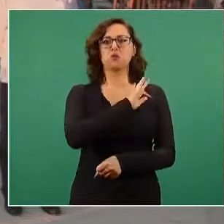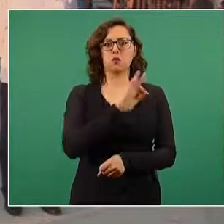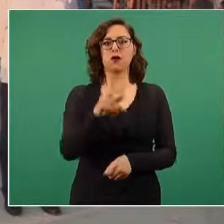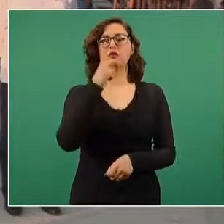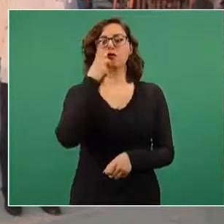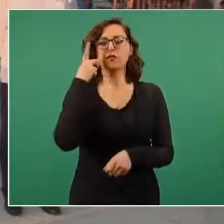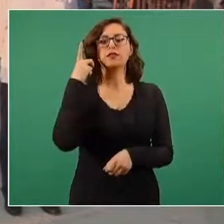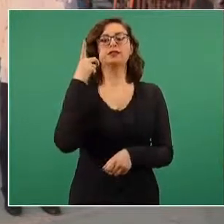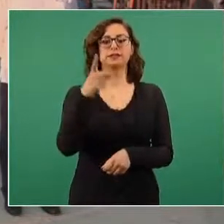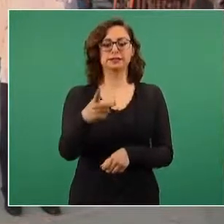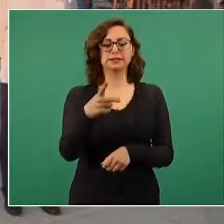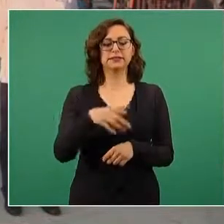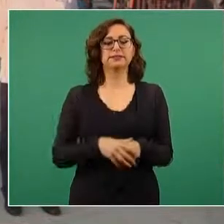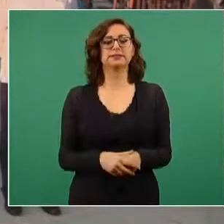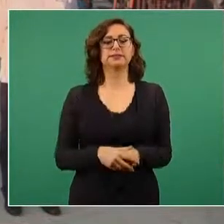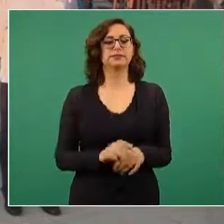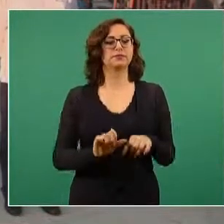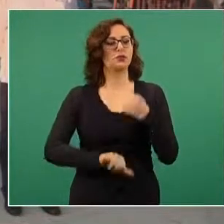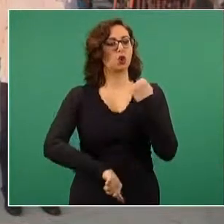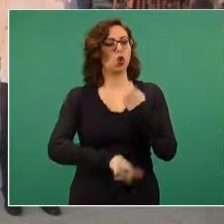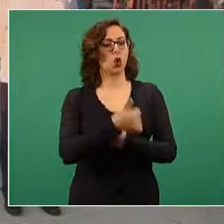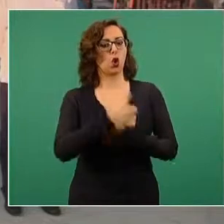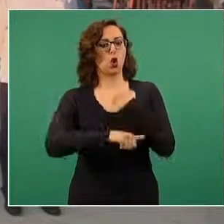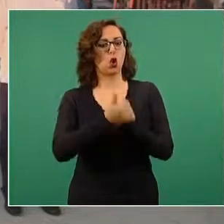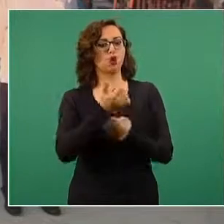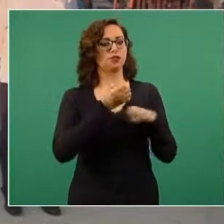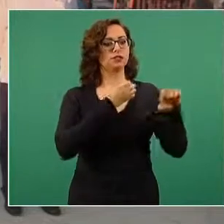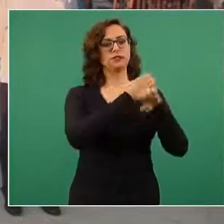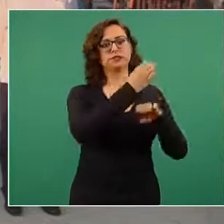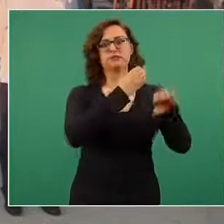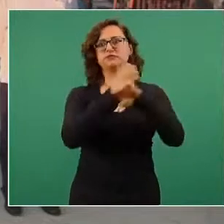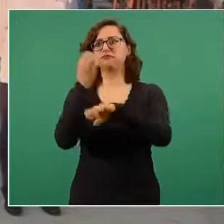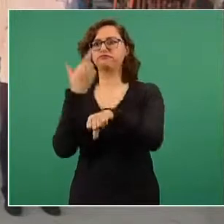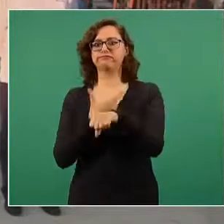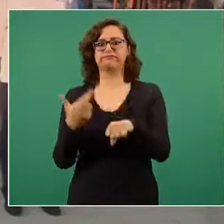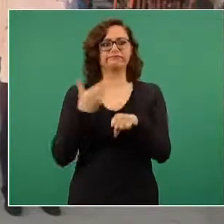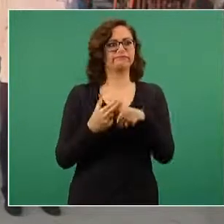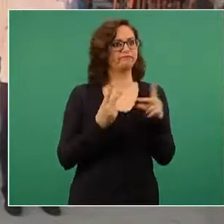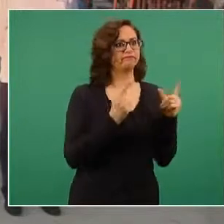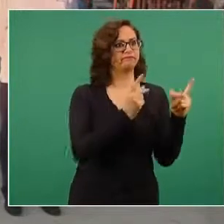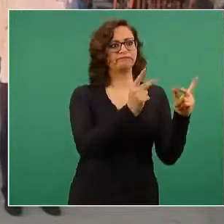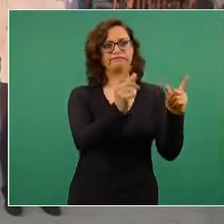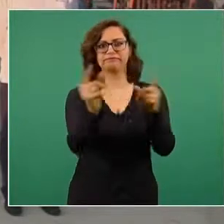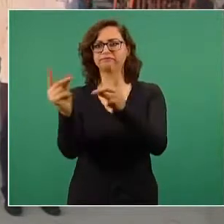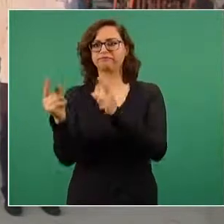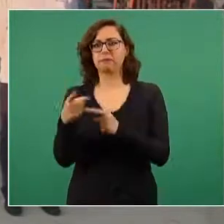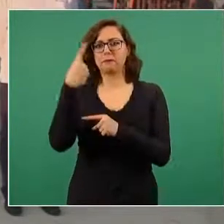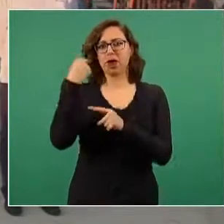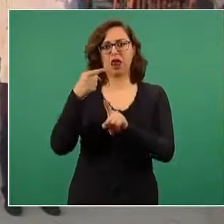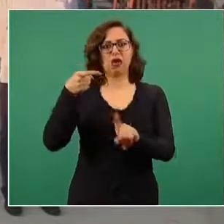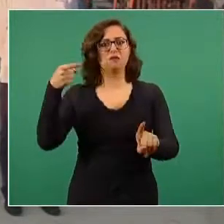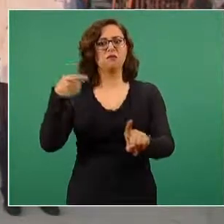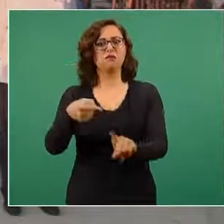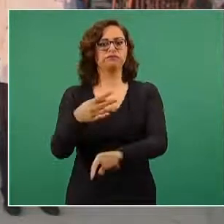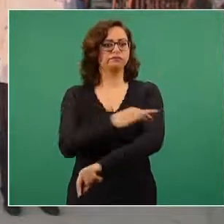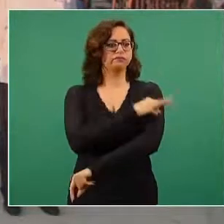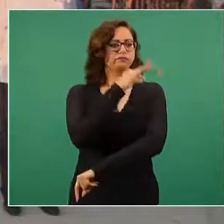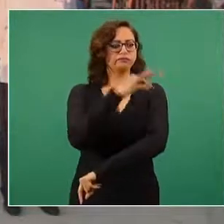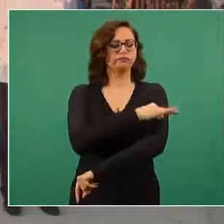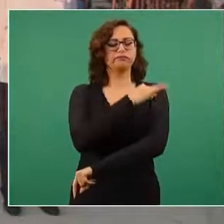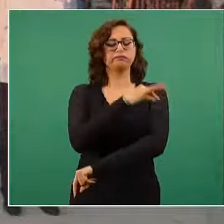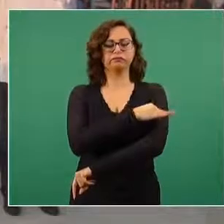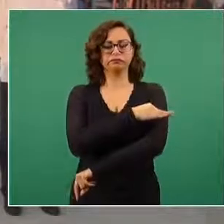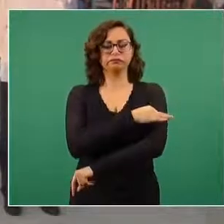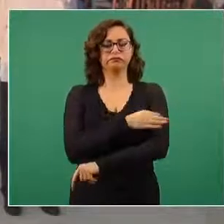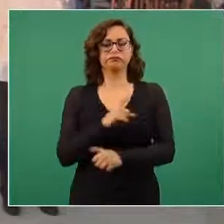11 entidades se hayan movilizado alrededor de la vacunación y que la vacunación